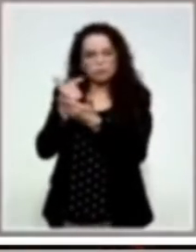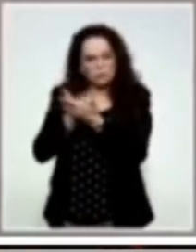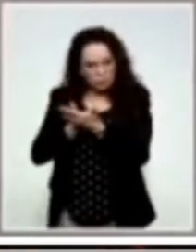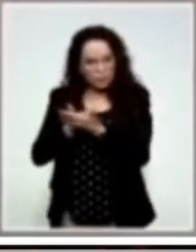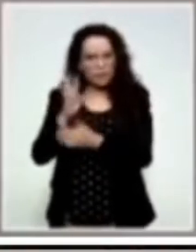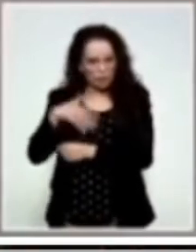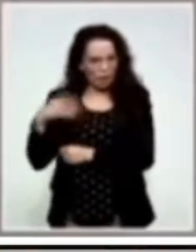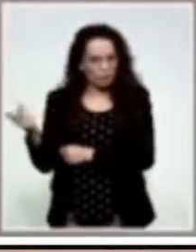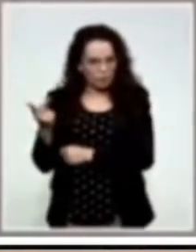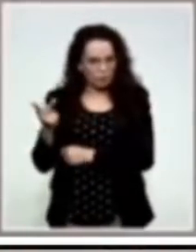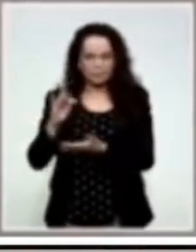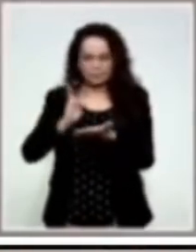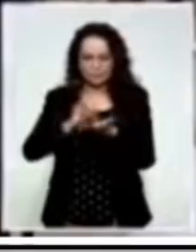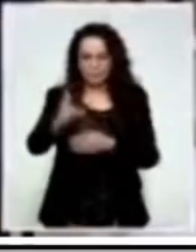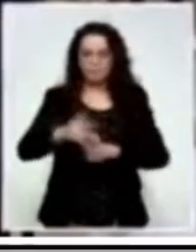Gracias.